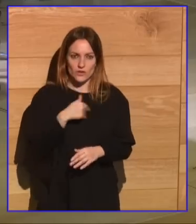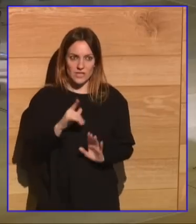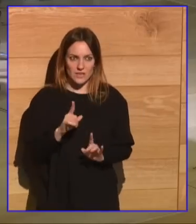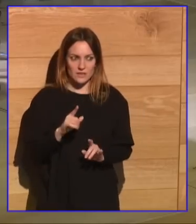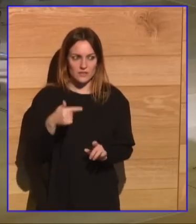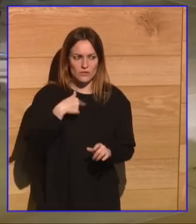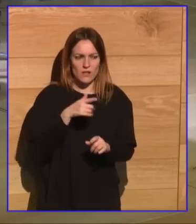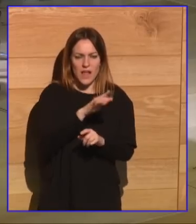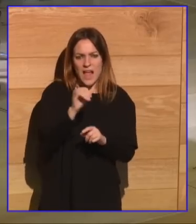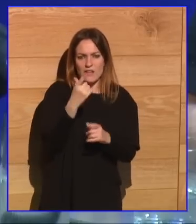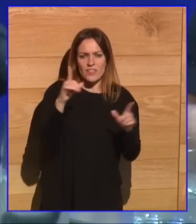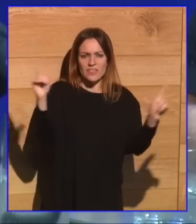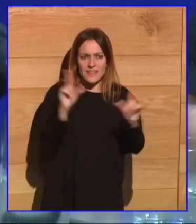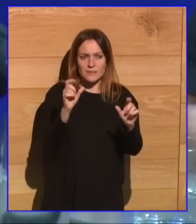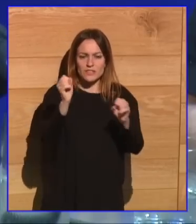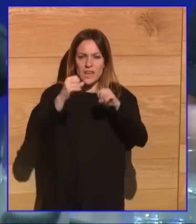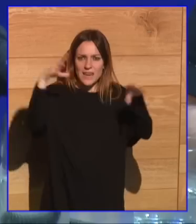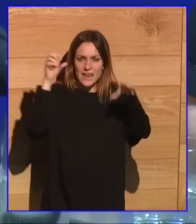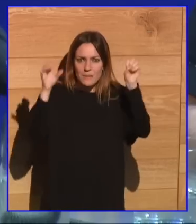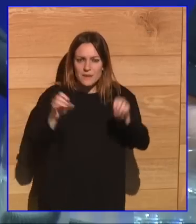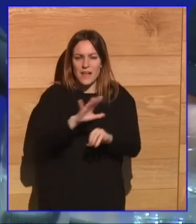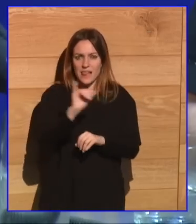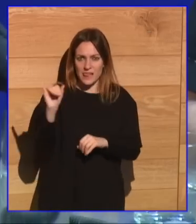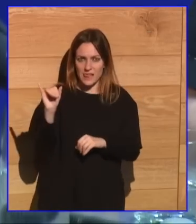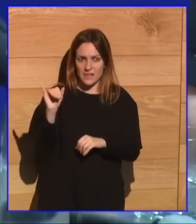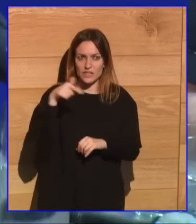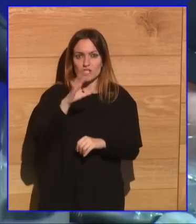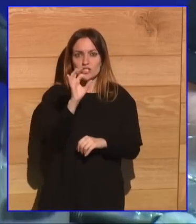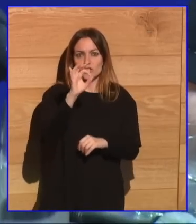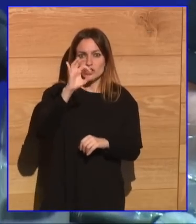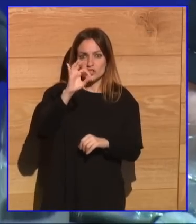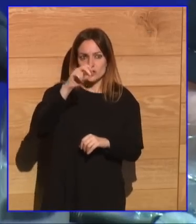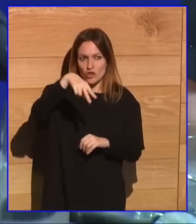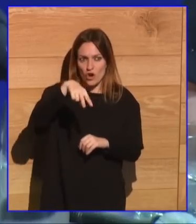de lámparas? Un televisor de lámparas, un Sony